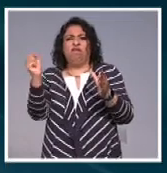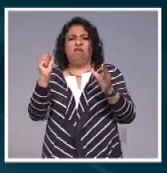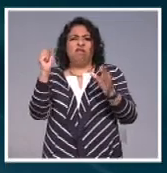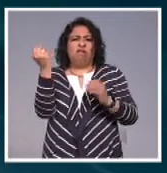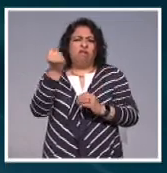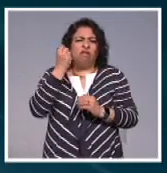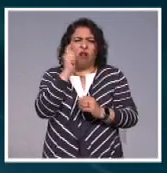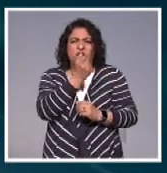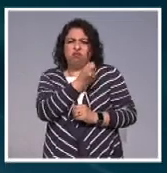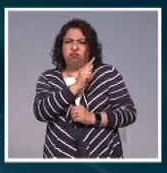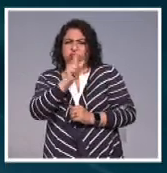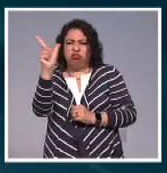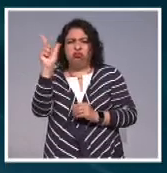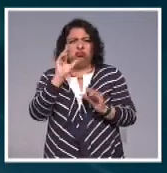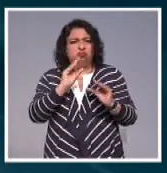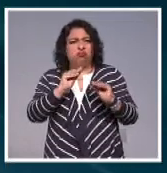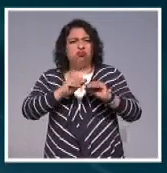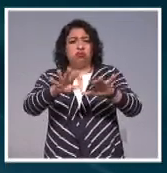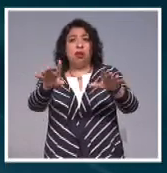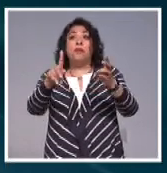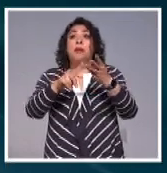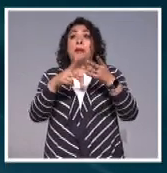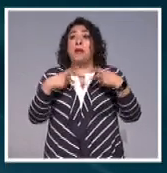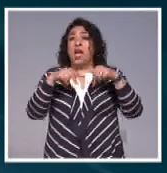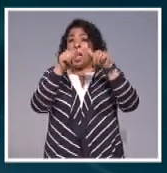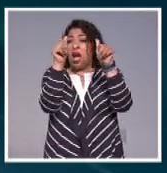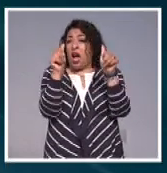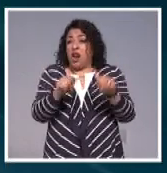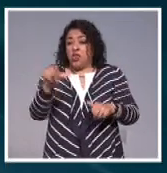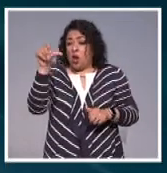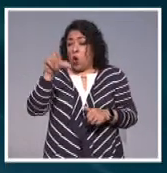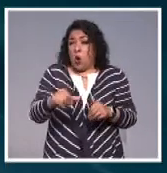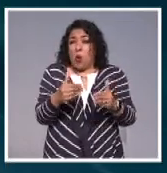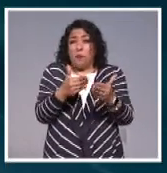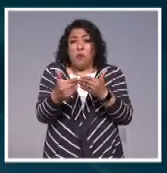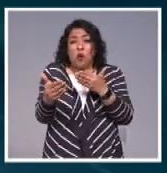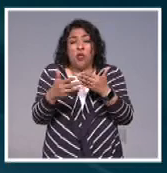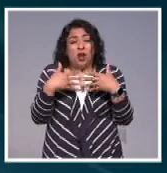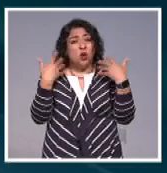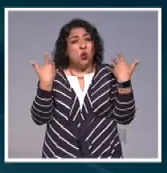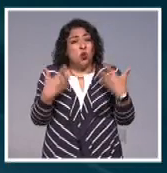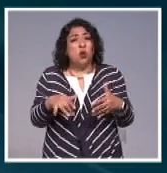cátedras, que llevó a los artistas del momento, con una influencia cultural